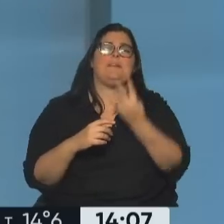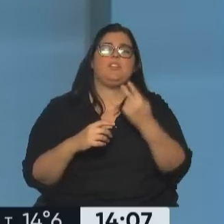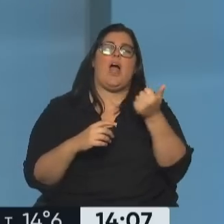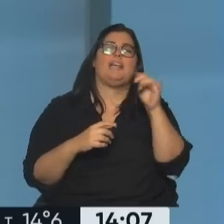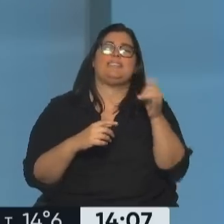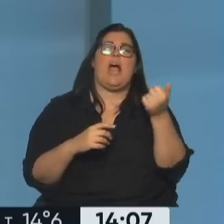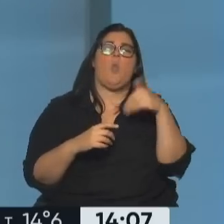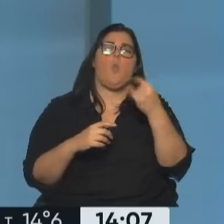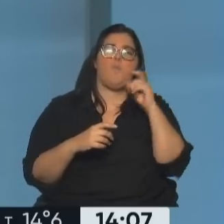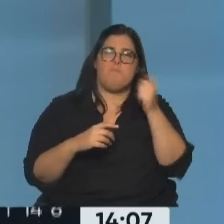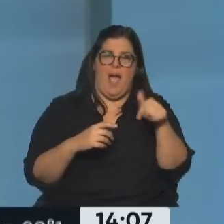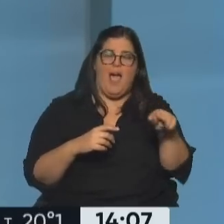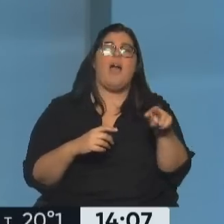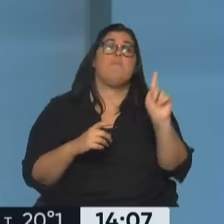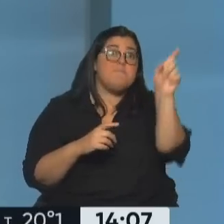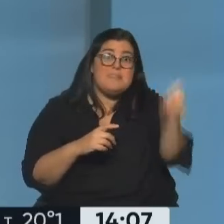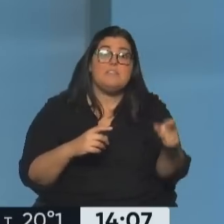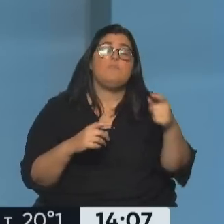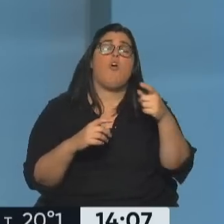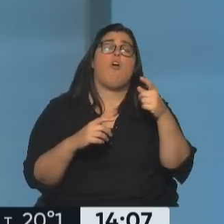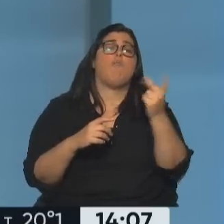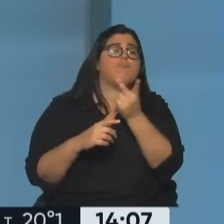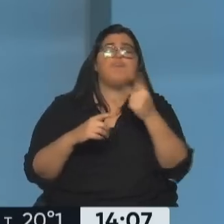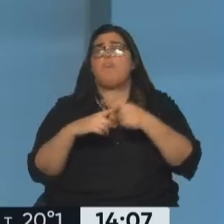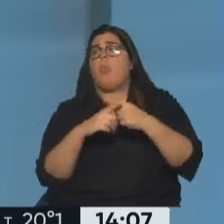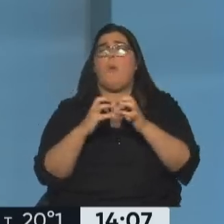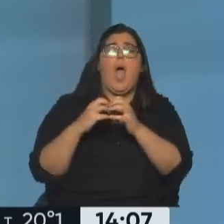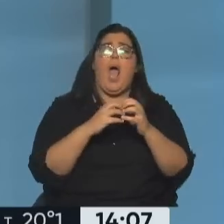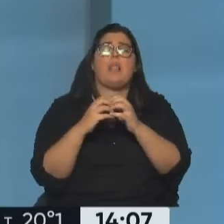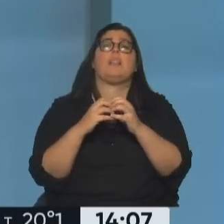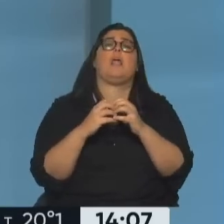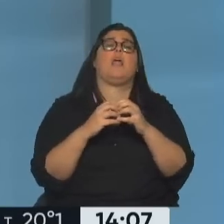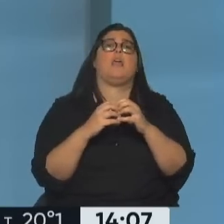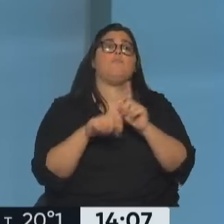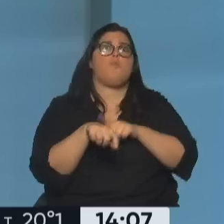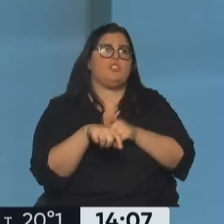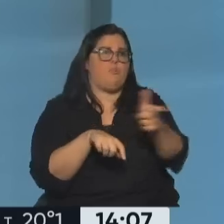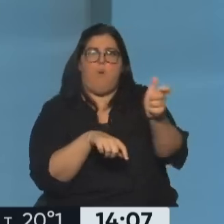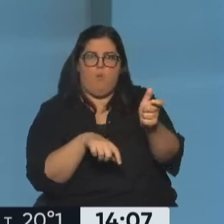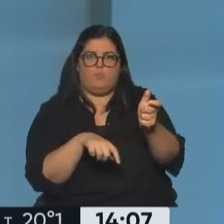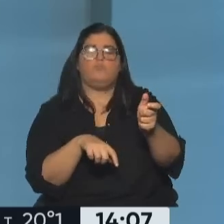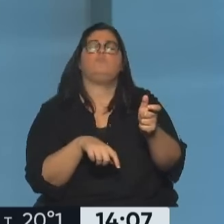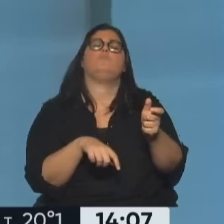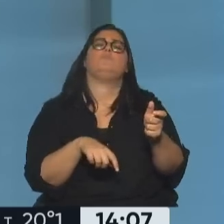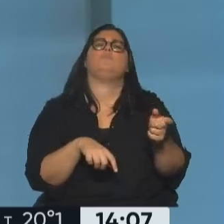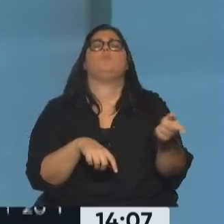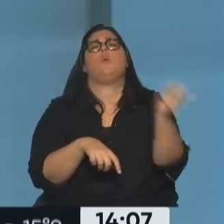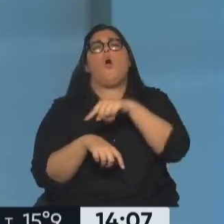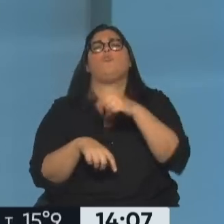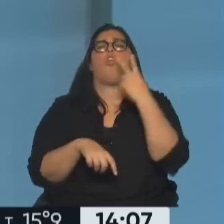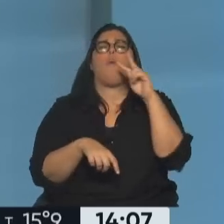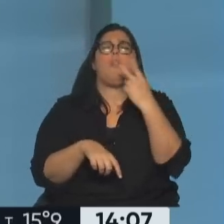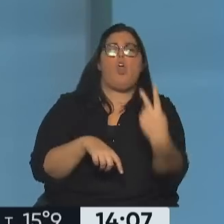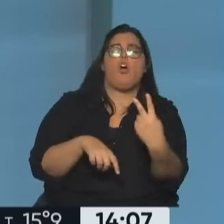era esa persona que también fue un debate televisivo y fue asesinado. Y en el 2002 hubo otro asesinato que nunca se encontró